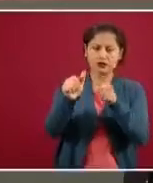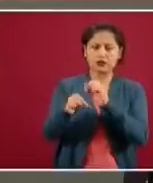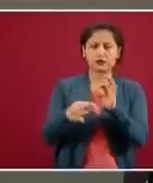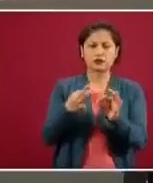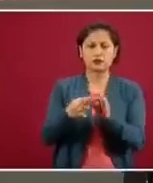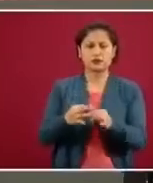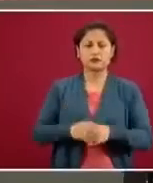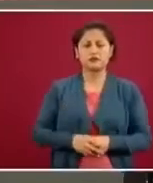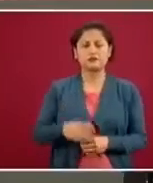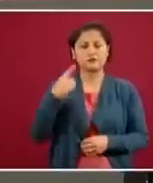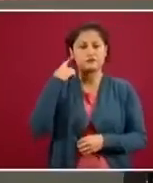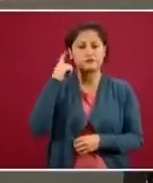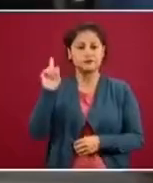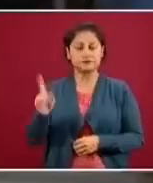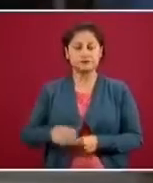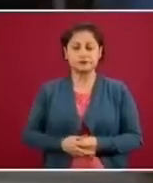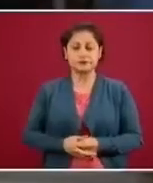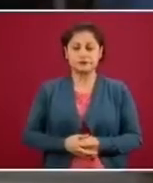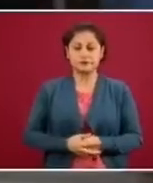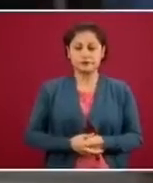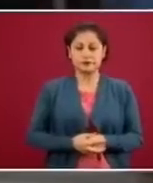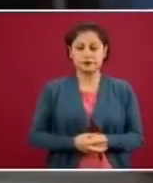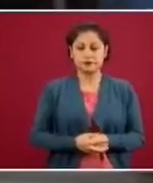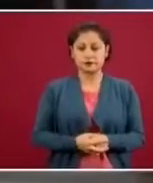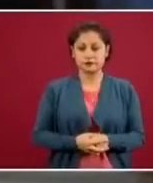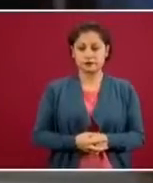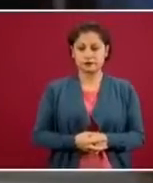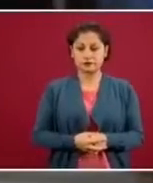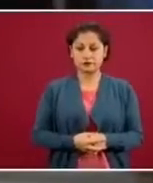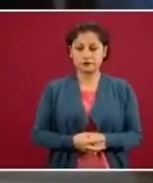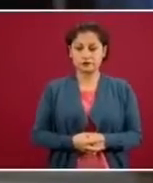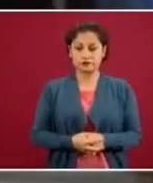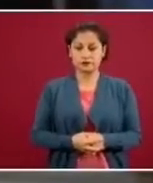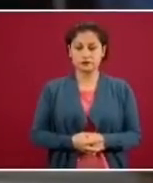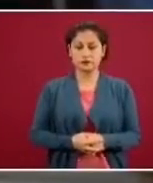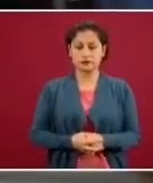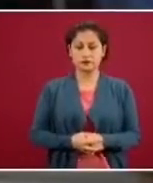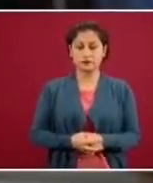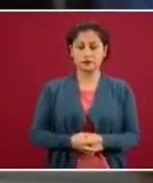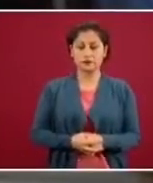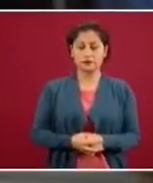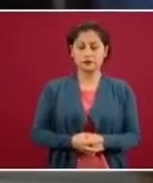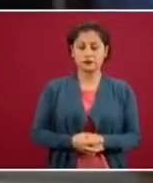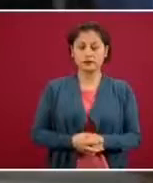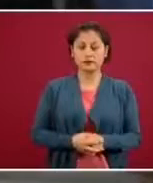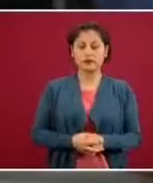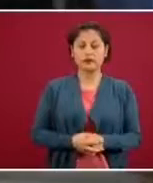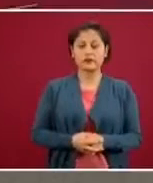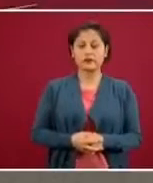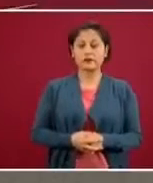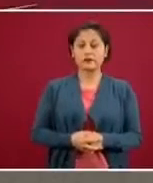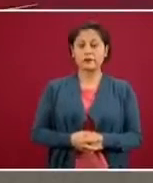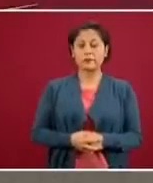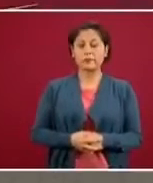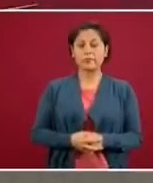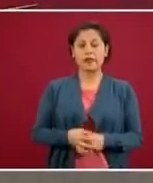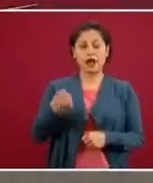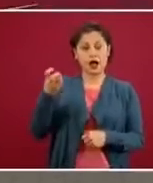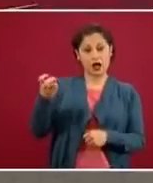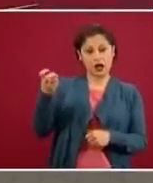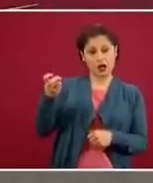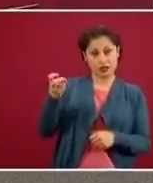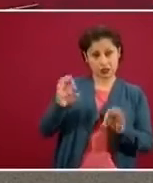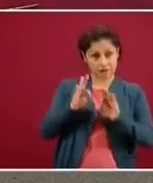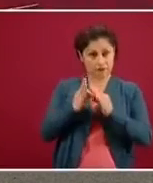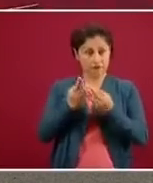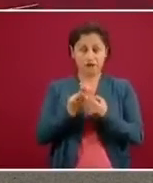plazo no se espera que esté la Guardia Nacional afuera de los hospitales vigilando. No es esa la mecánica, porque